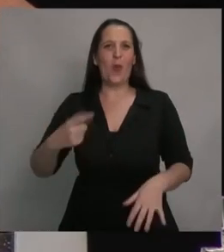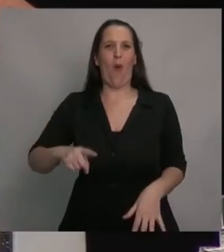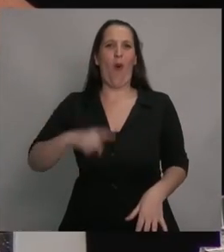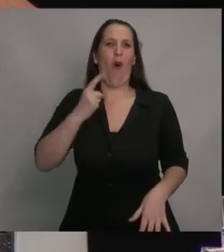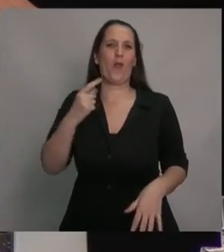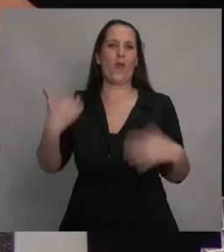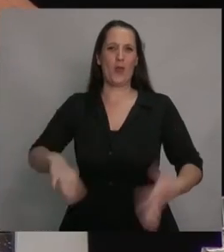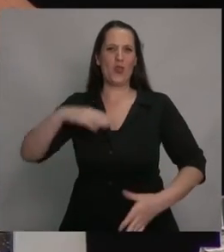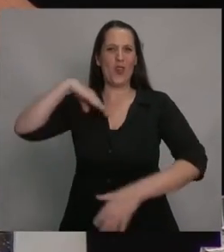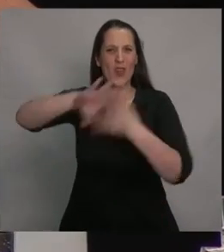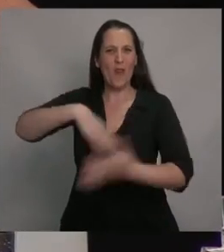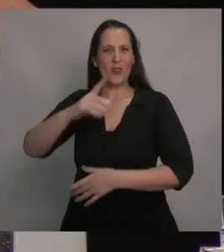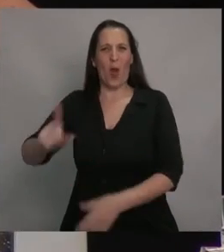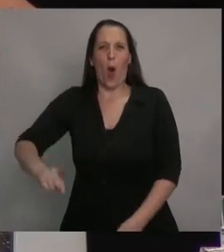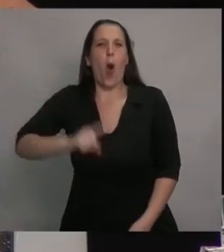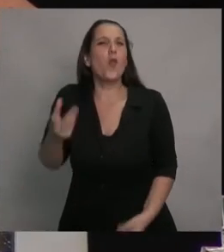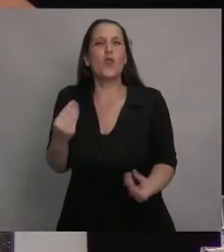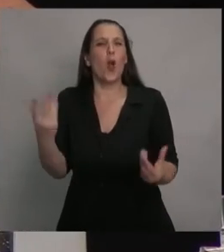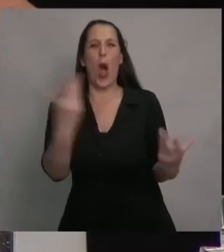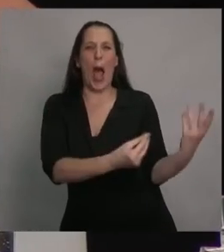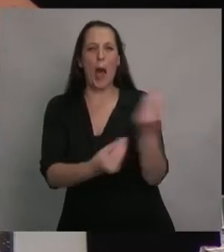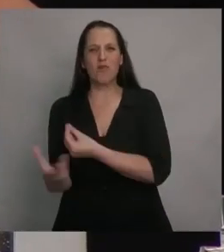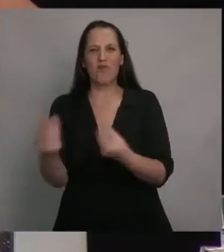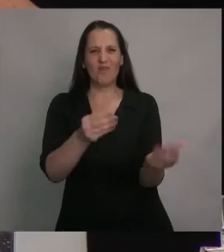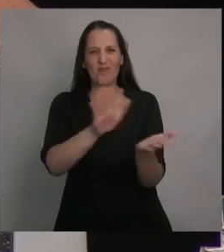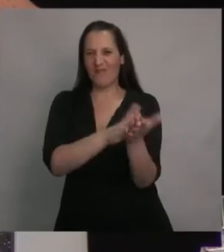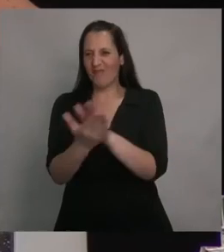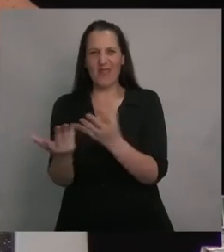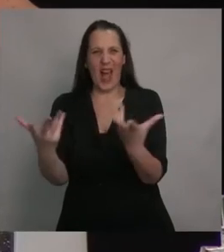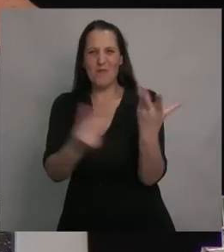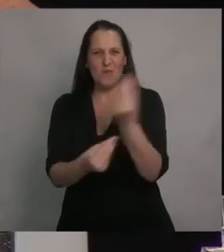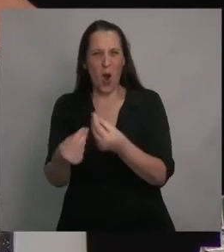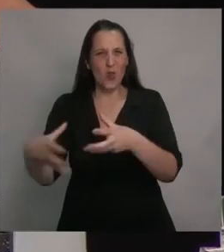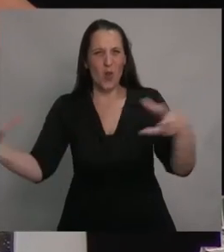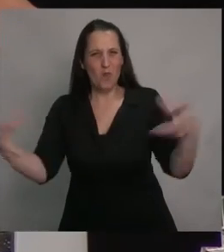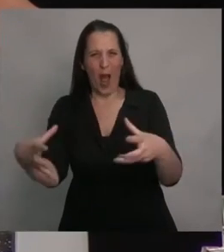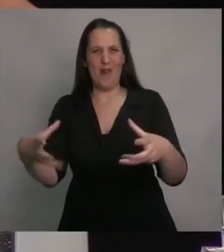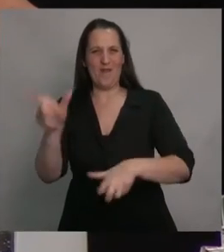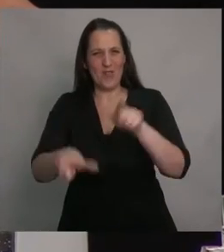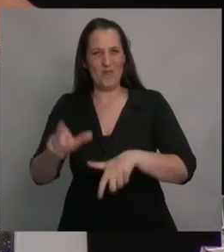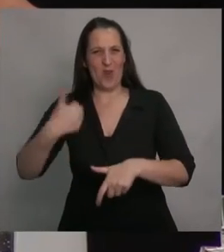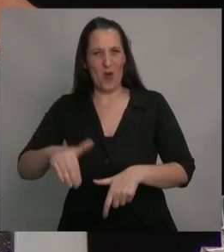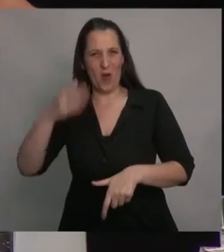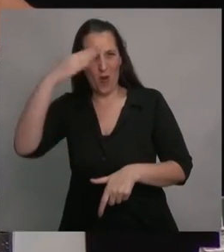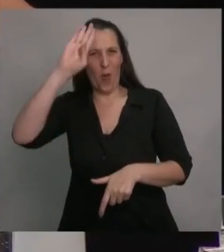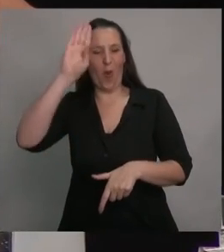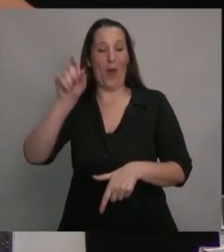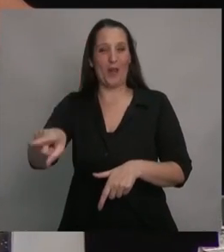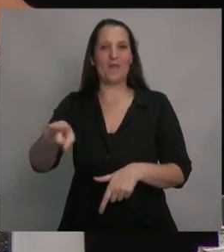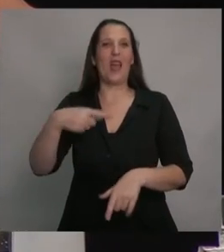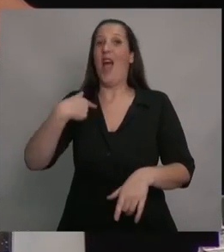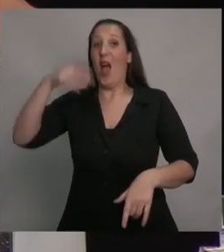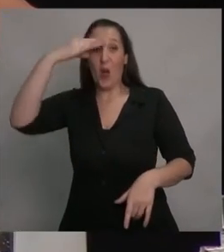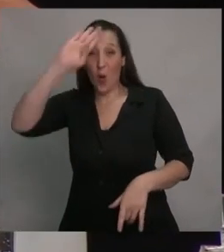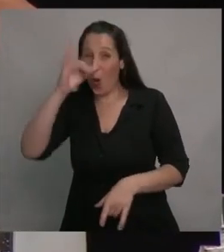la solidaridad. Y les podemos decir a ustedes que con Cuba siempre los pueblos de